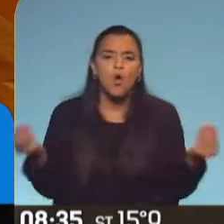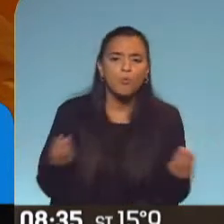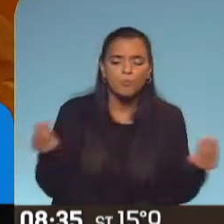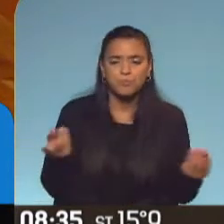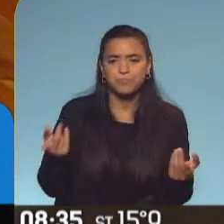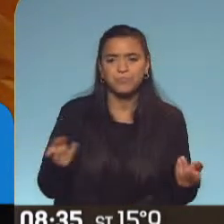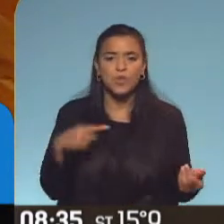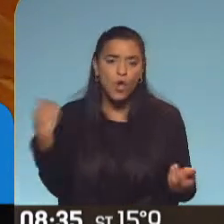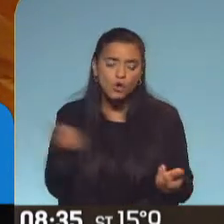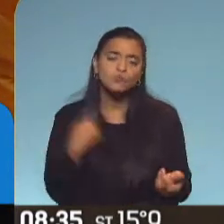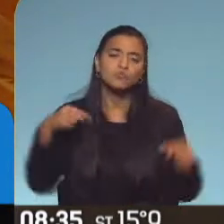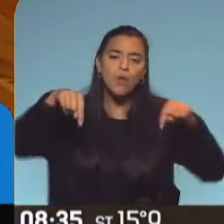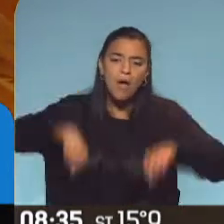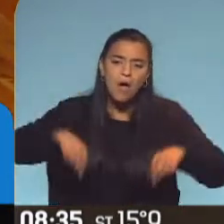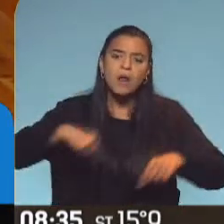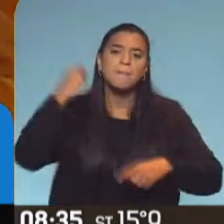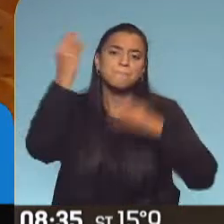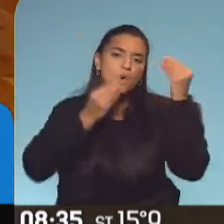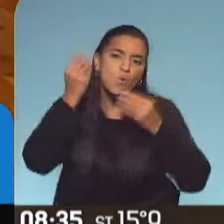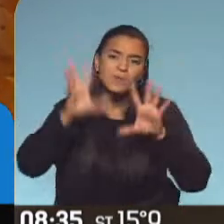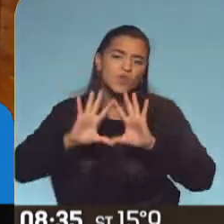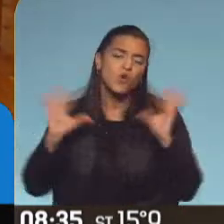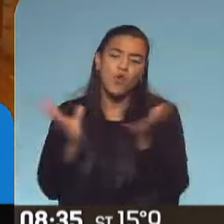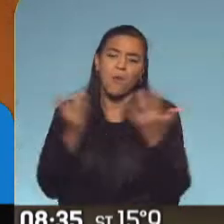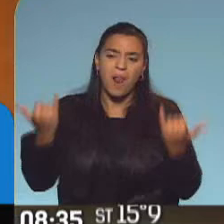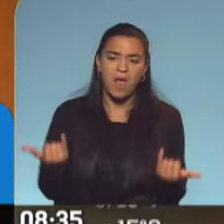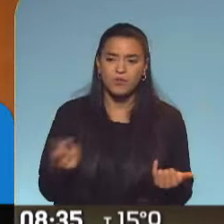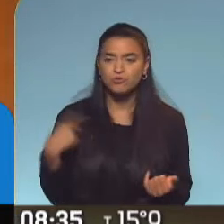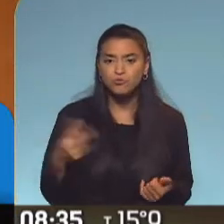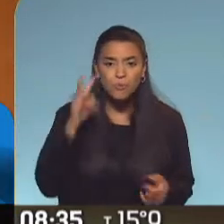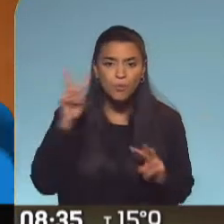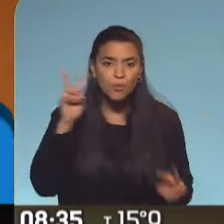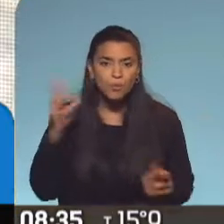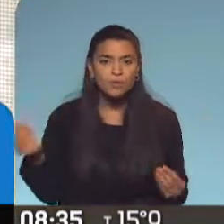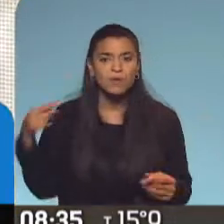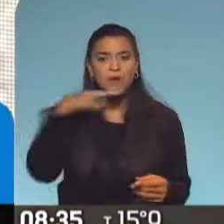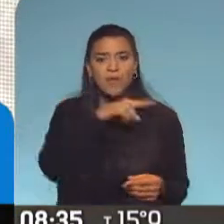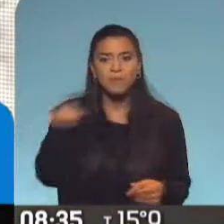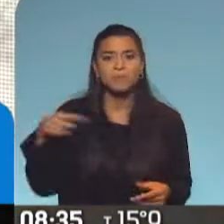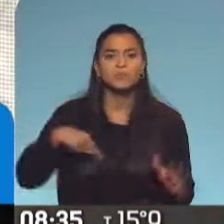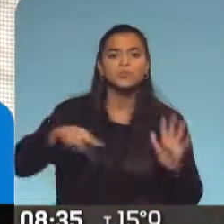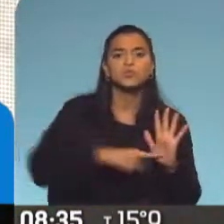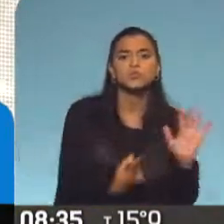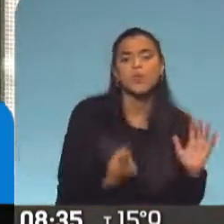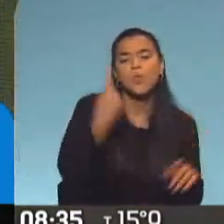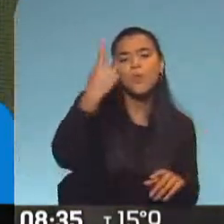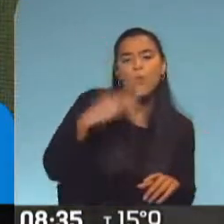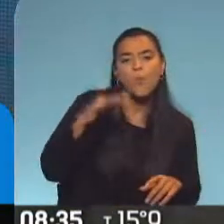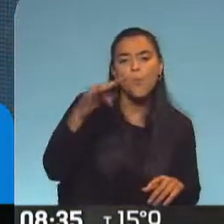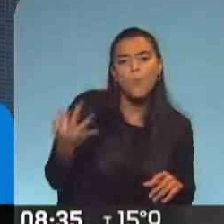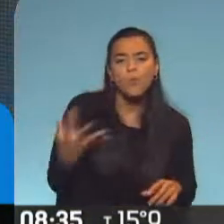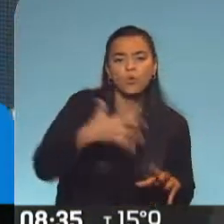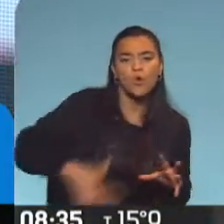cuando estamos en el marco de la preocupación global, ¿no? Veamos lo que está pasando en Alemania. La ciudad de Buenos Aires es el